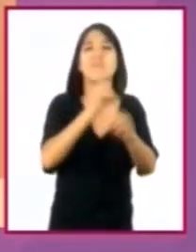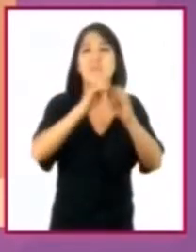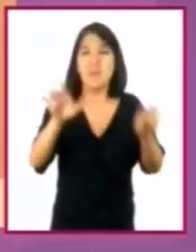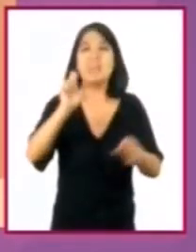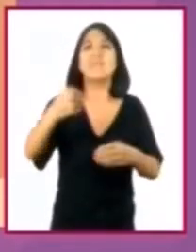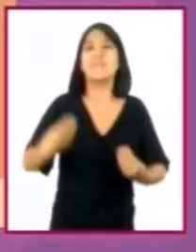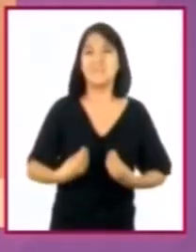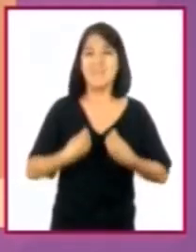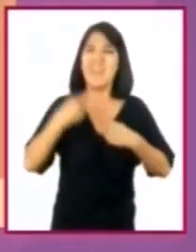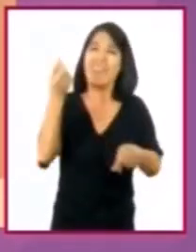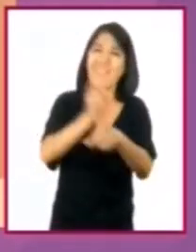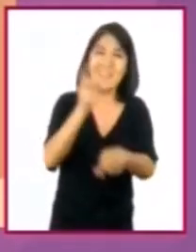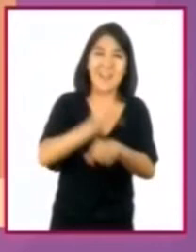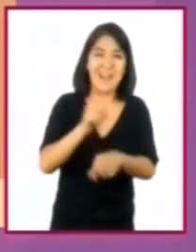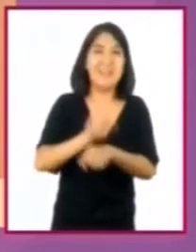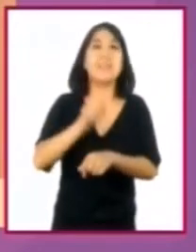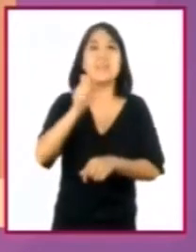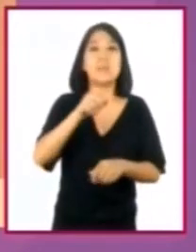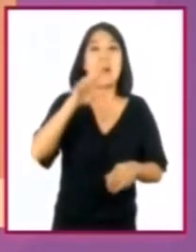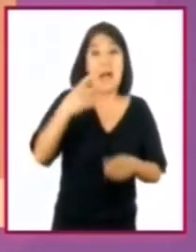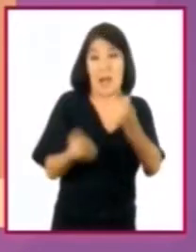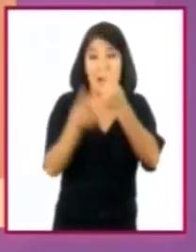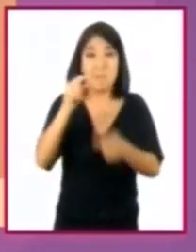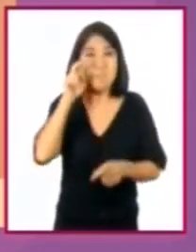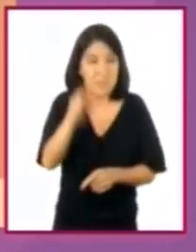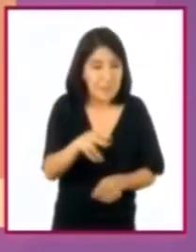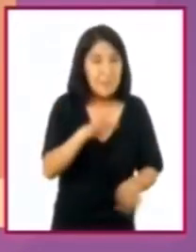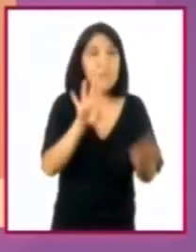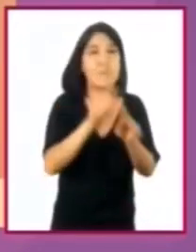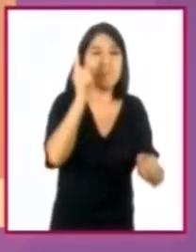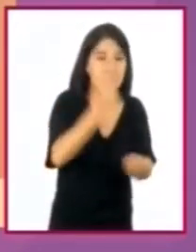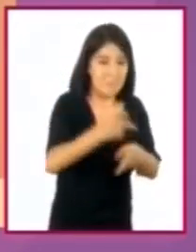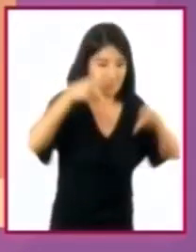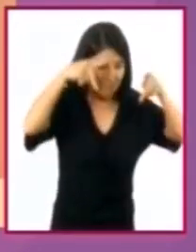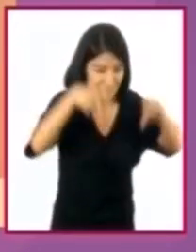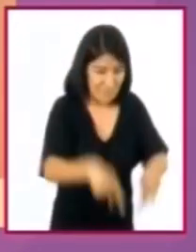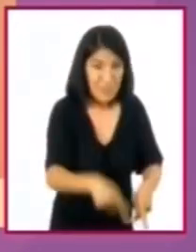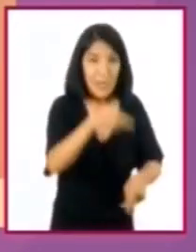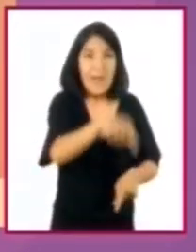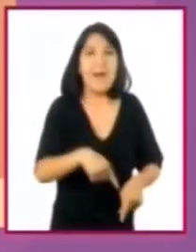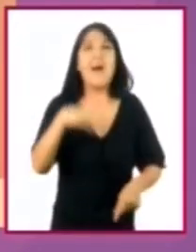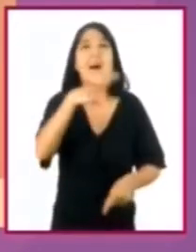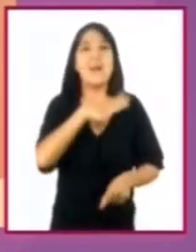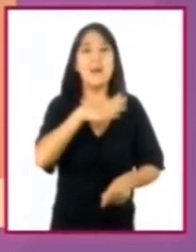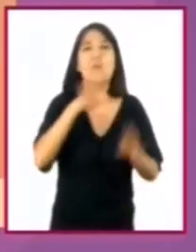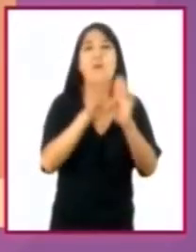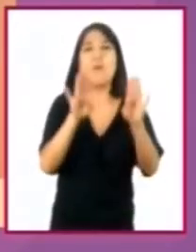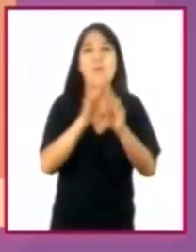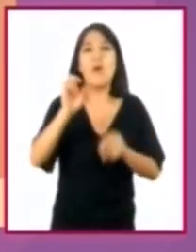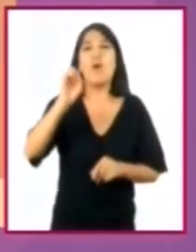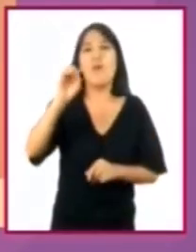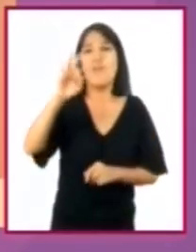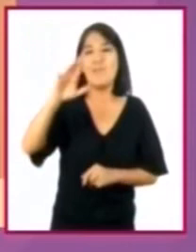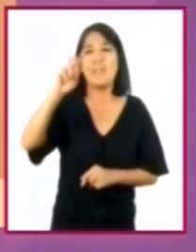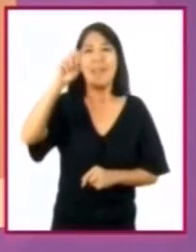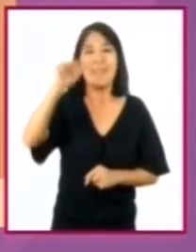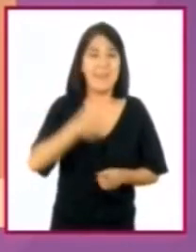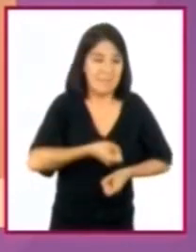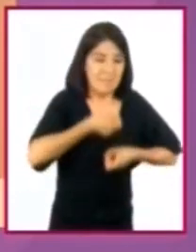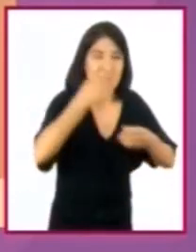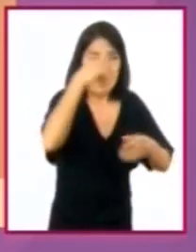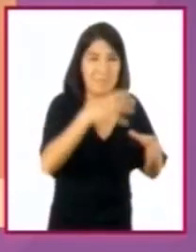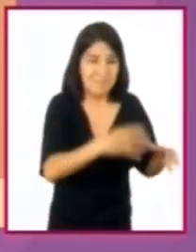cotidiana. Algunos de ellos fueron localizados en diferentes entierros, como parte de las ofrendas y entre las ruinas de